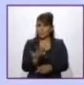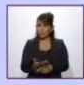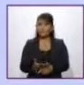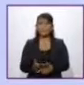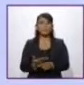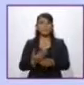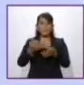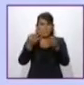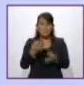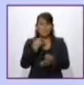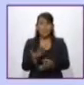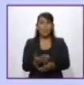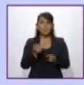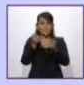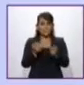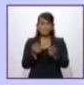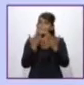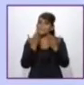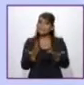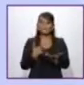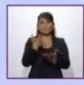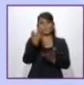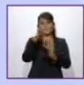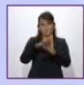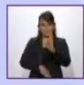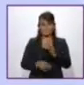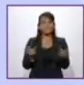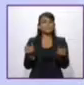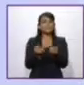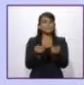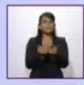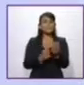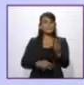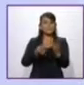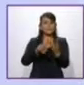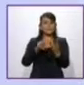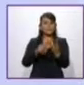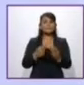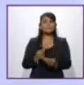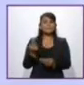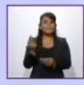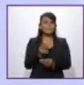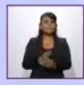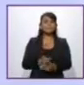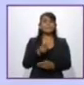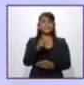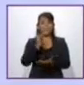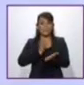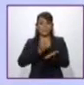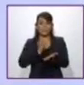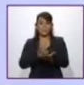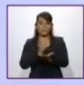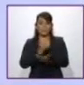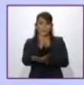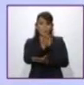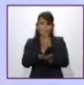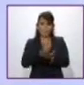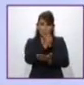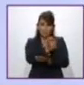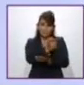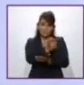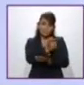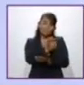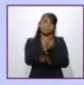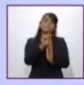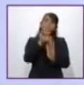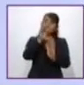inseguro, y generar condiciones para que la ciudadanía aporte sus contribuciones fiscales de manera pausada,